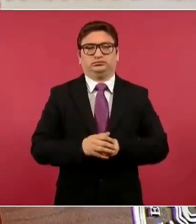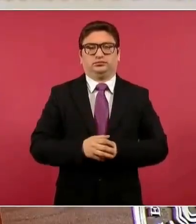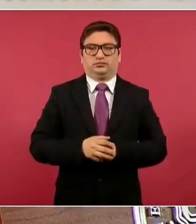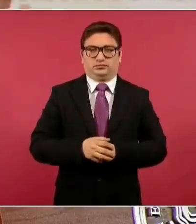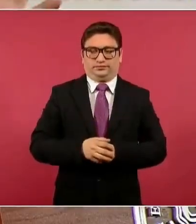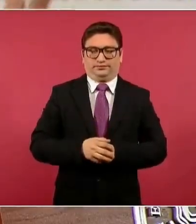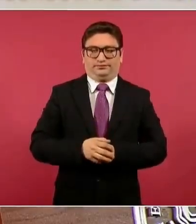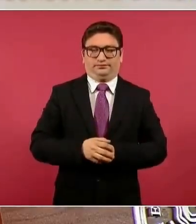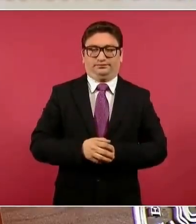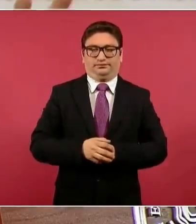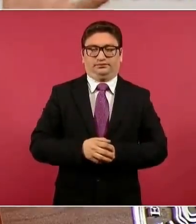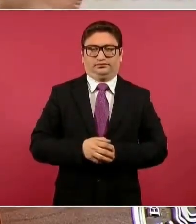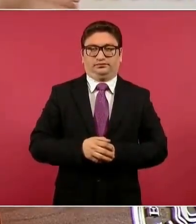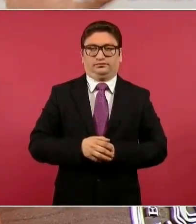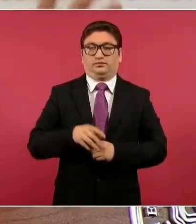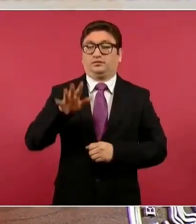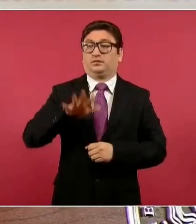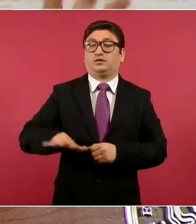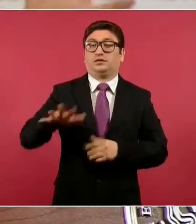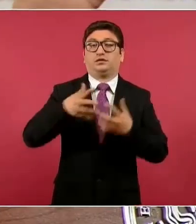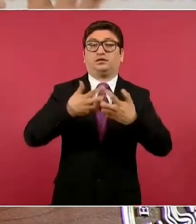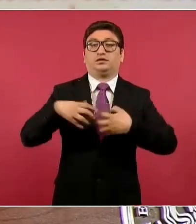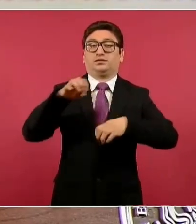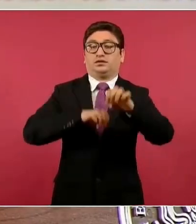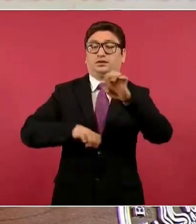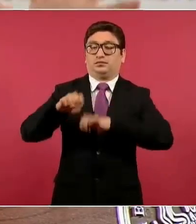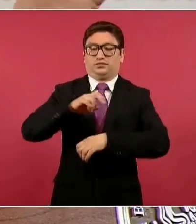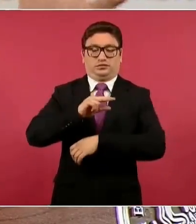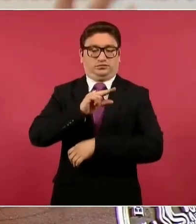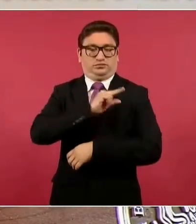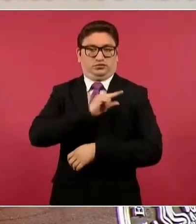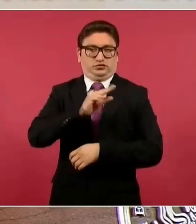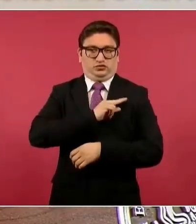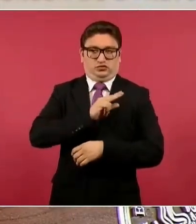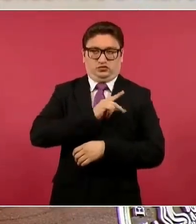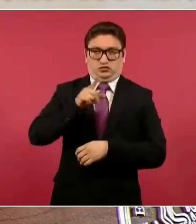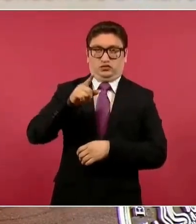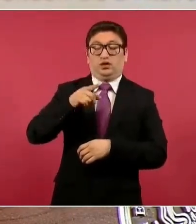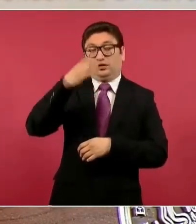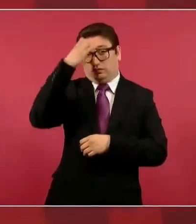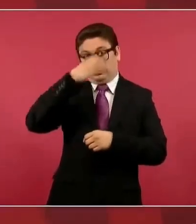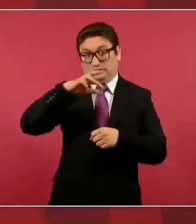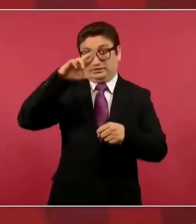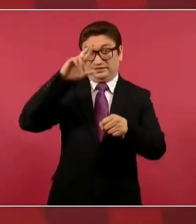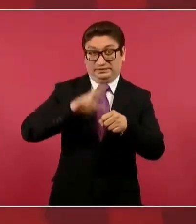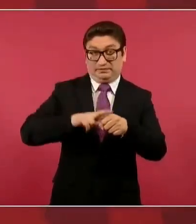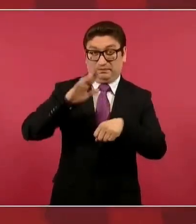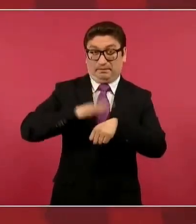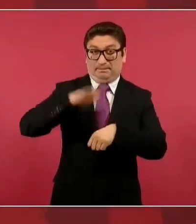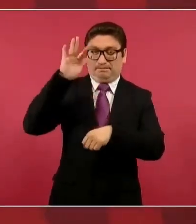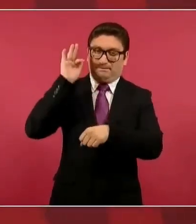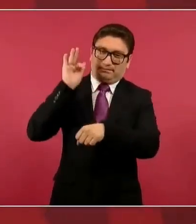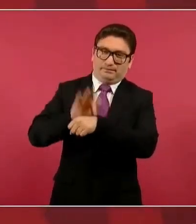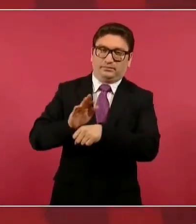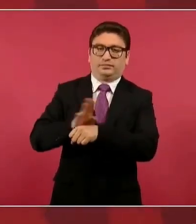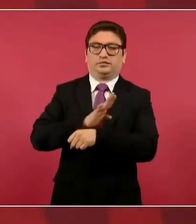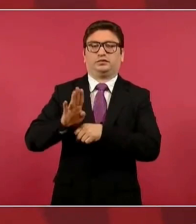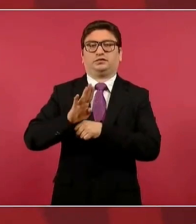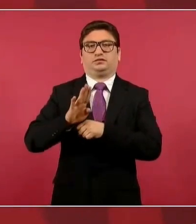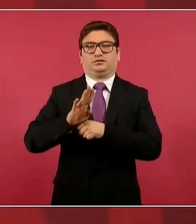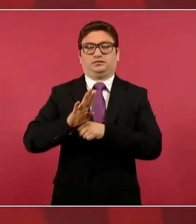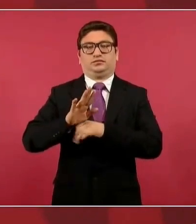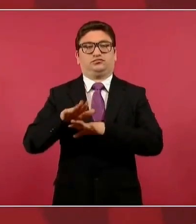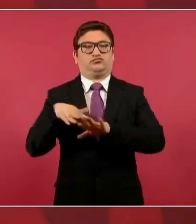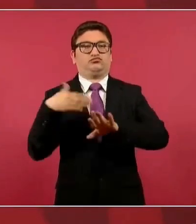y mantener los privilegios de las empresas particulares, sobre todo extranjeras, en contra de las